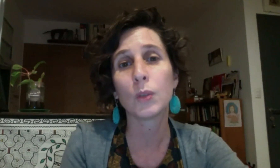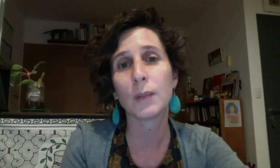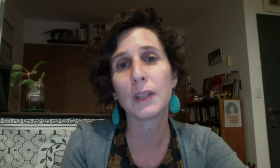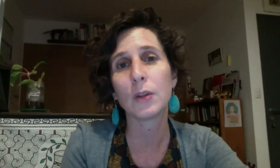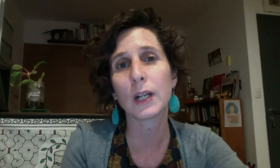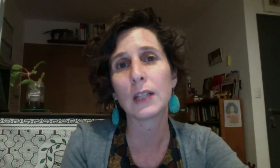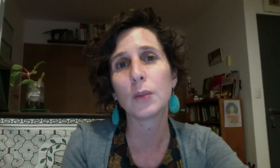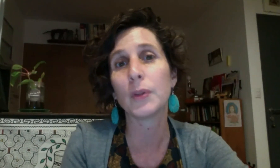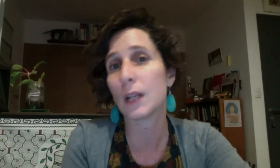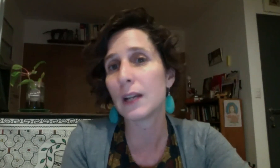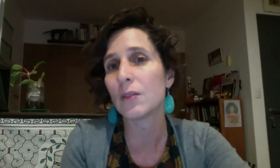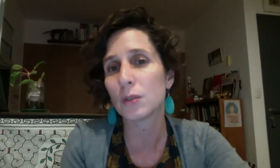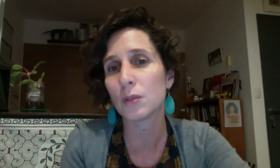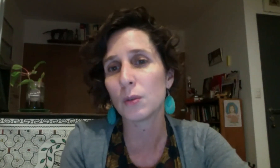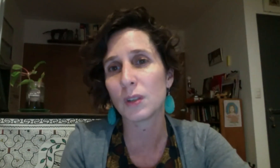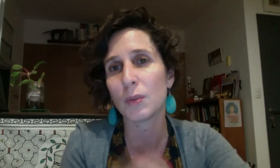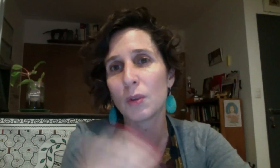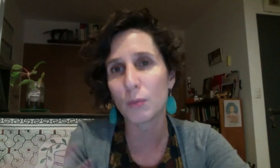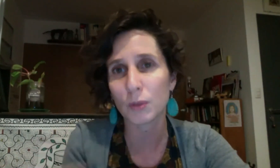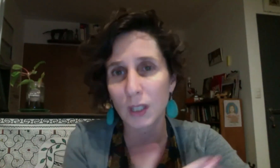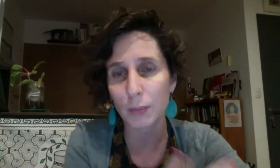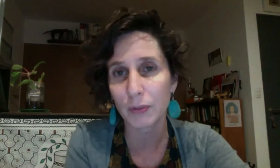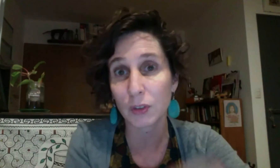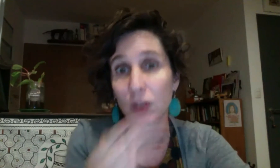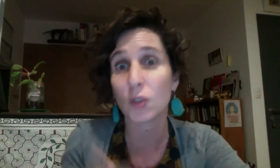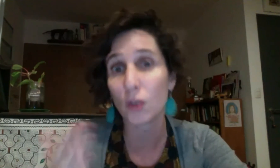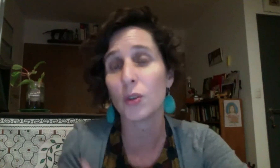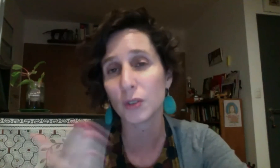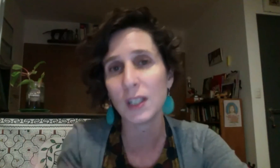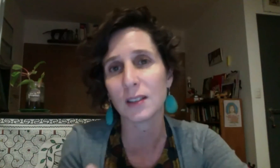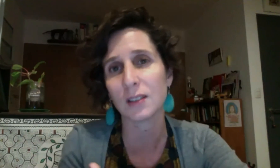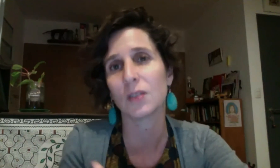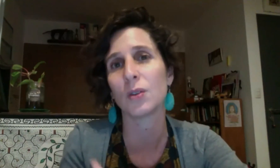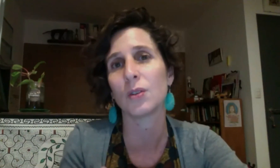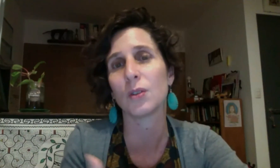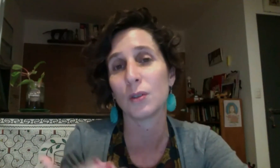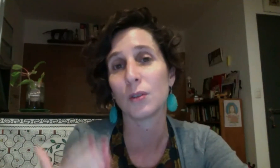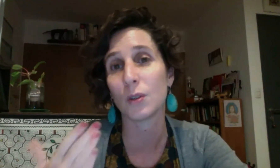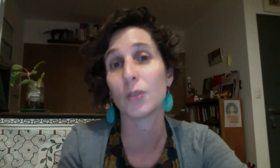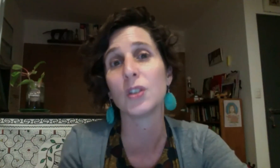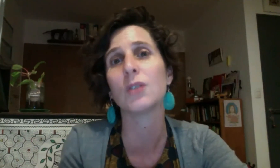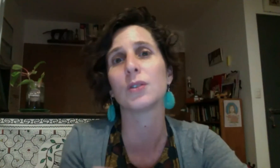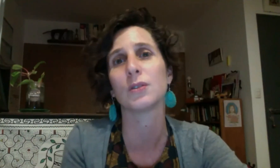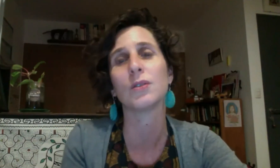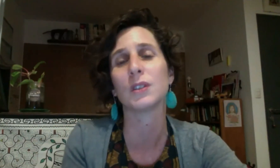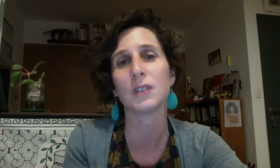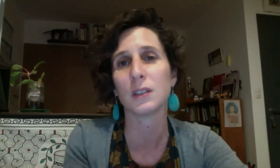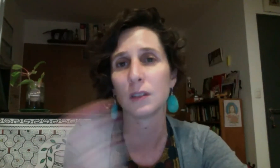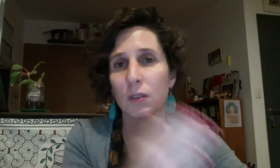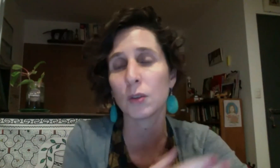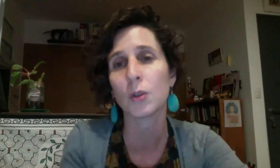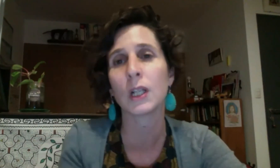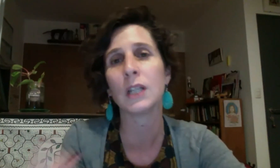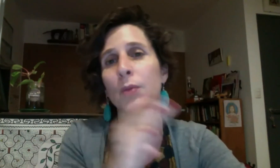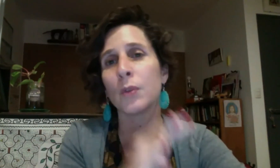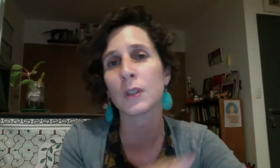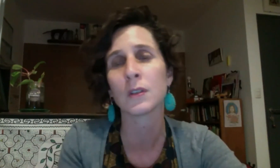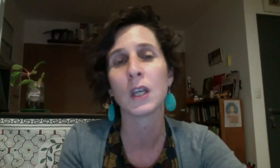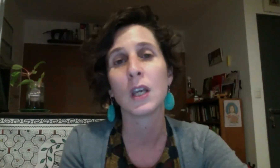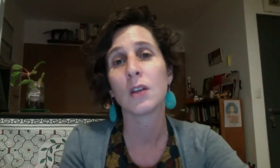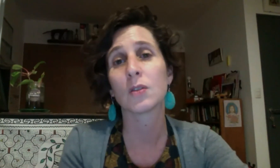un tremendo reto, pero claro, nosotros no estamos como ustedes, profesores, todos los días con los chicos, ¿no? Es otro